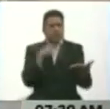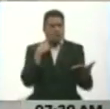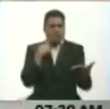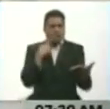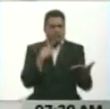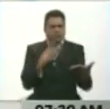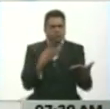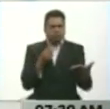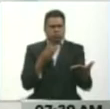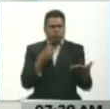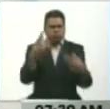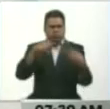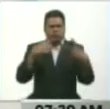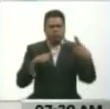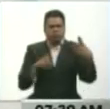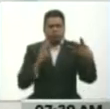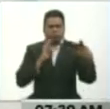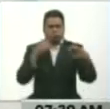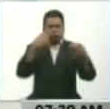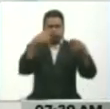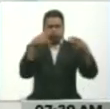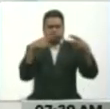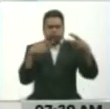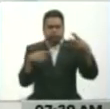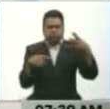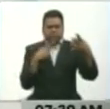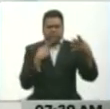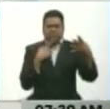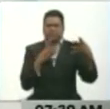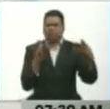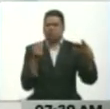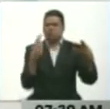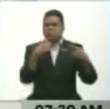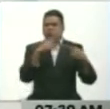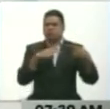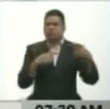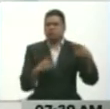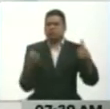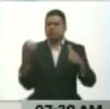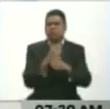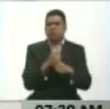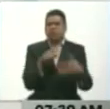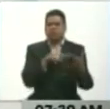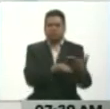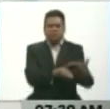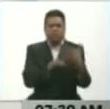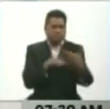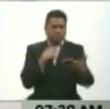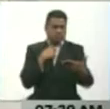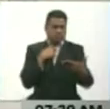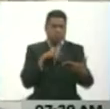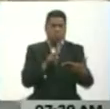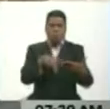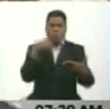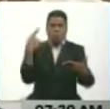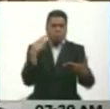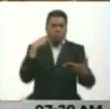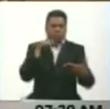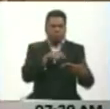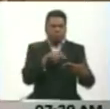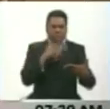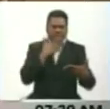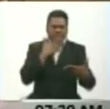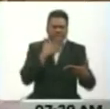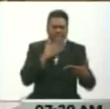cantidad de cosas. No sé cuántas cosas podría encontrar. Aquí los tengo. Usted abre ABC y